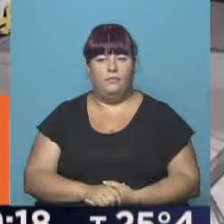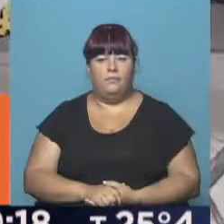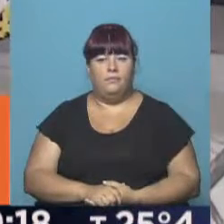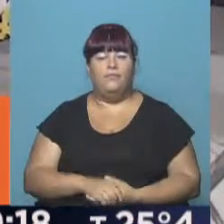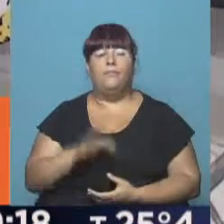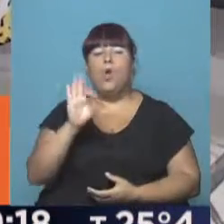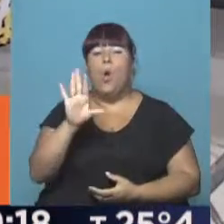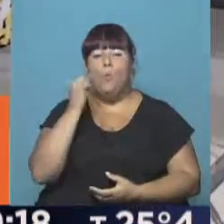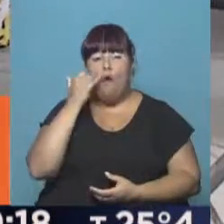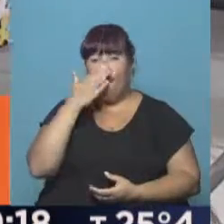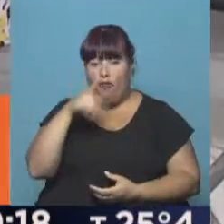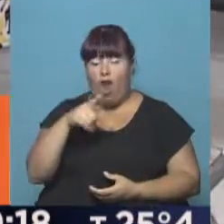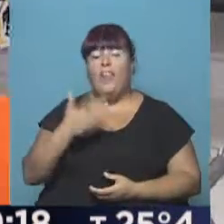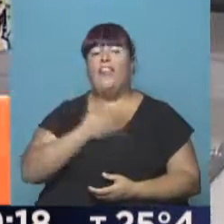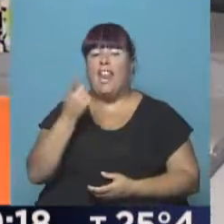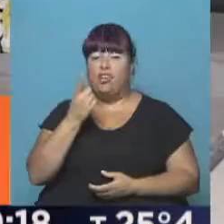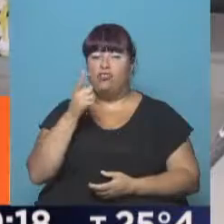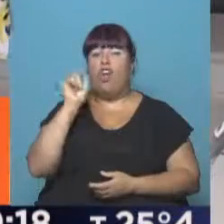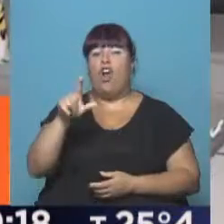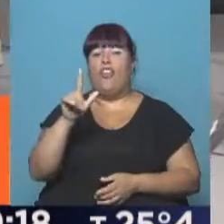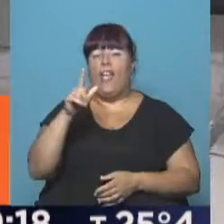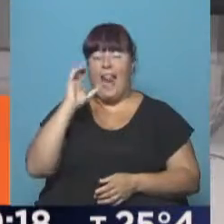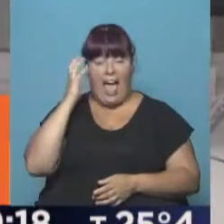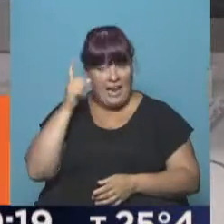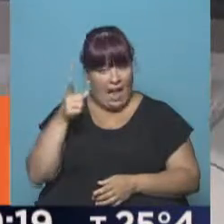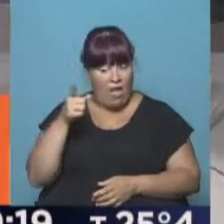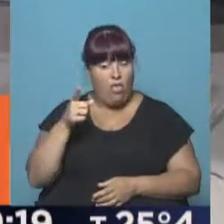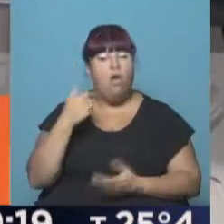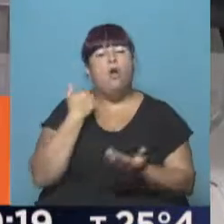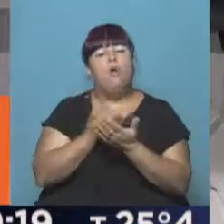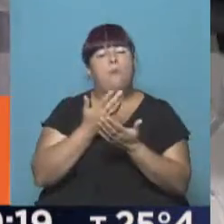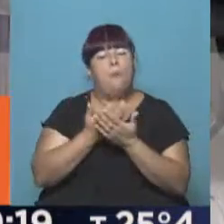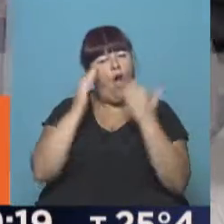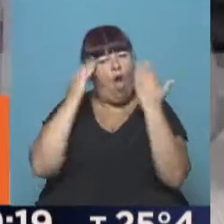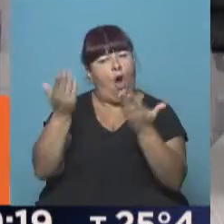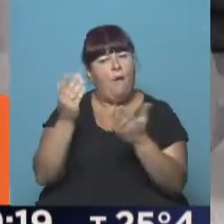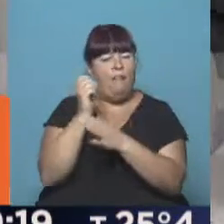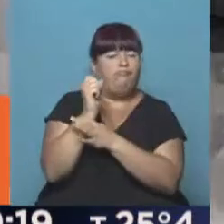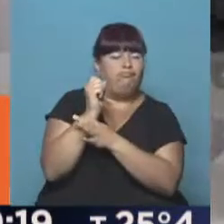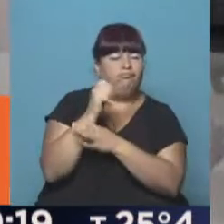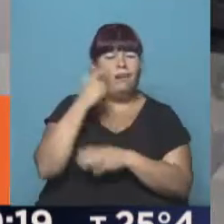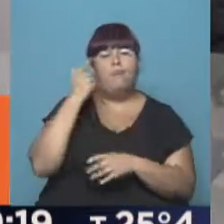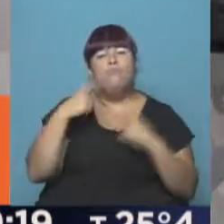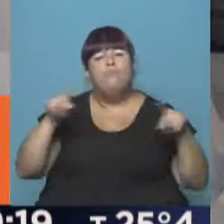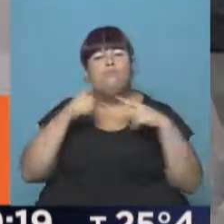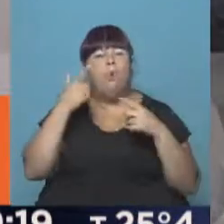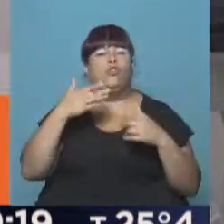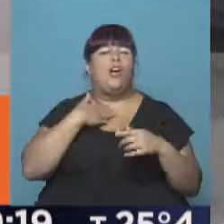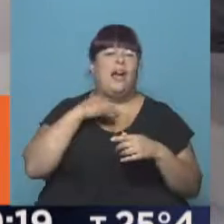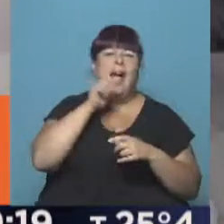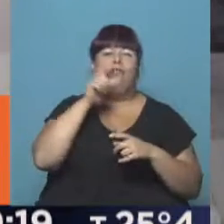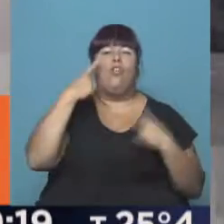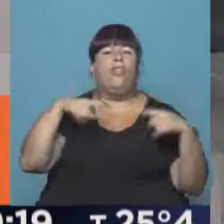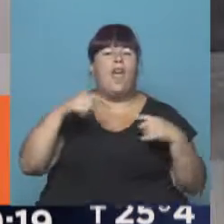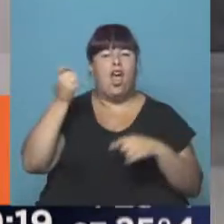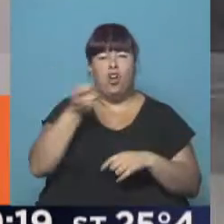Bobby Flores, director artístico de la emisora, propuso homenajear a los grandes e indiscutidos músicos, voces y almas del